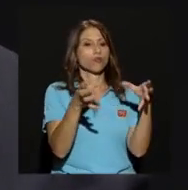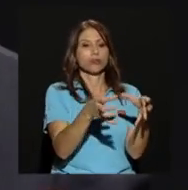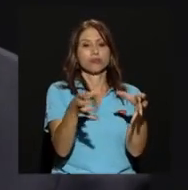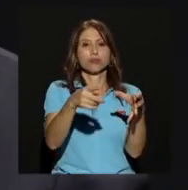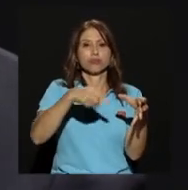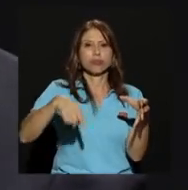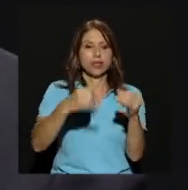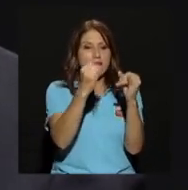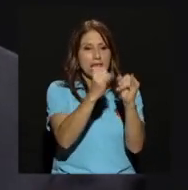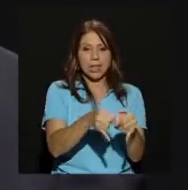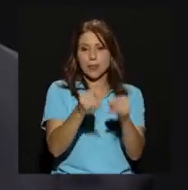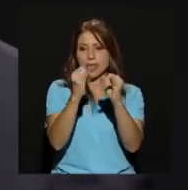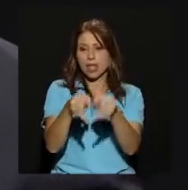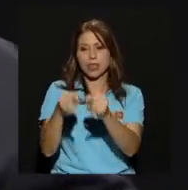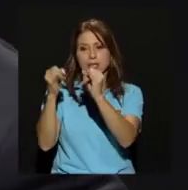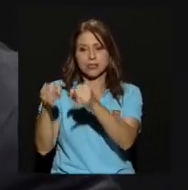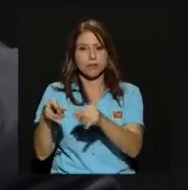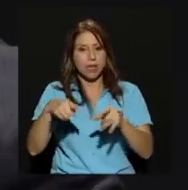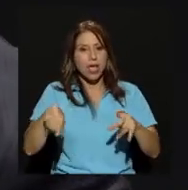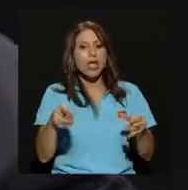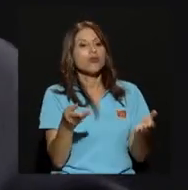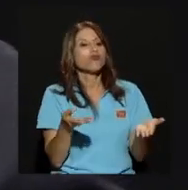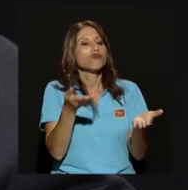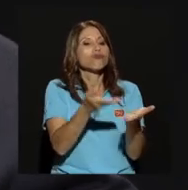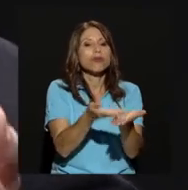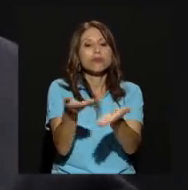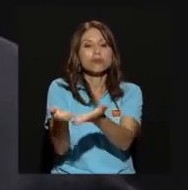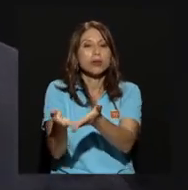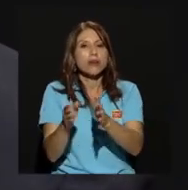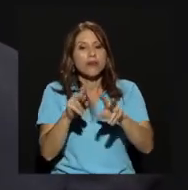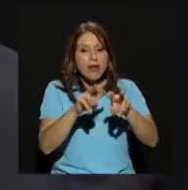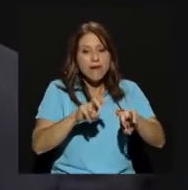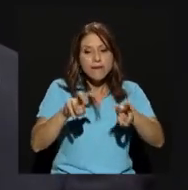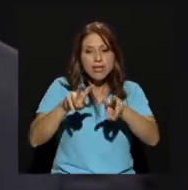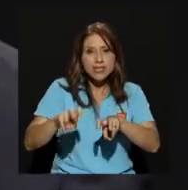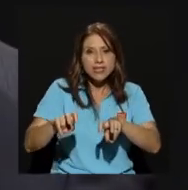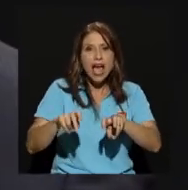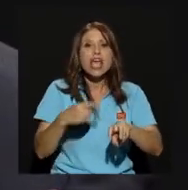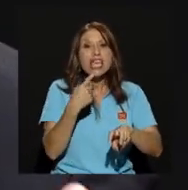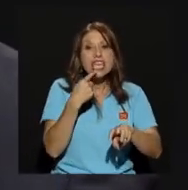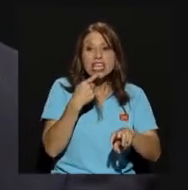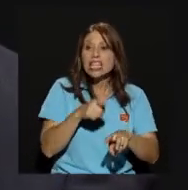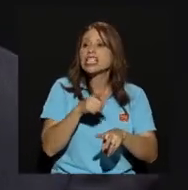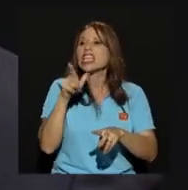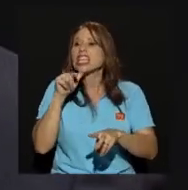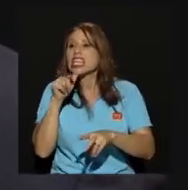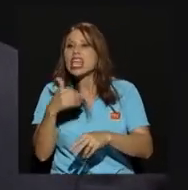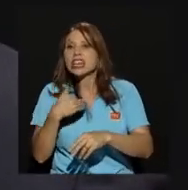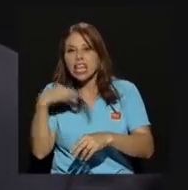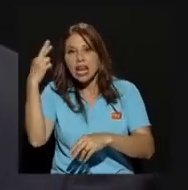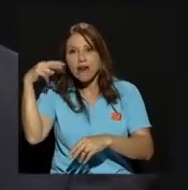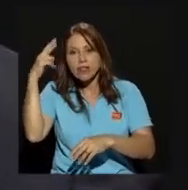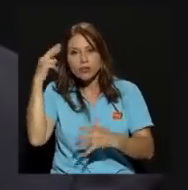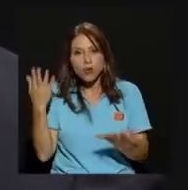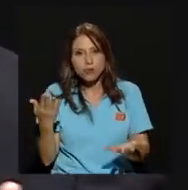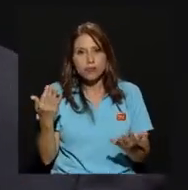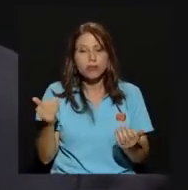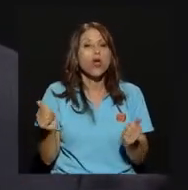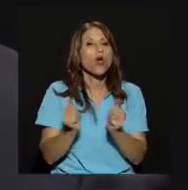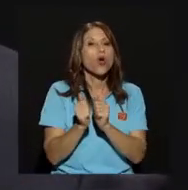revisa el caso y le da la razón a uno u otro país con la expectativa que ha sido muy real hasta ahora de que